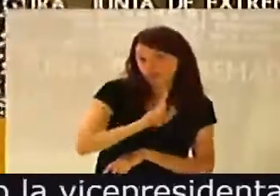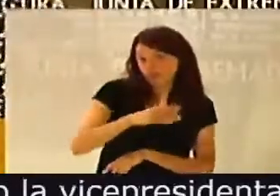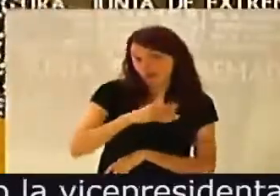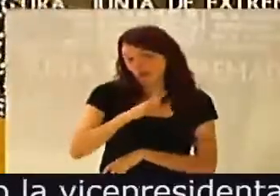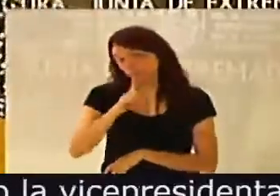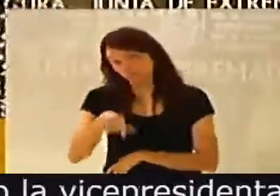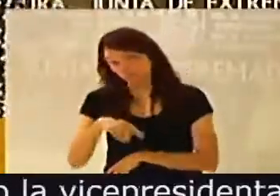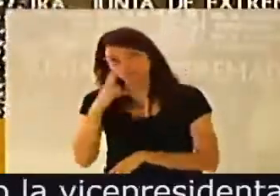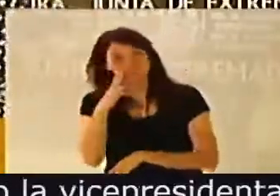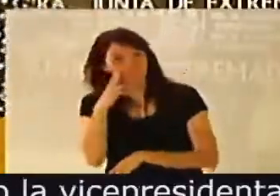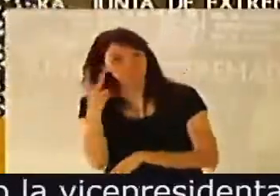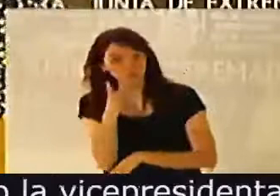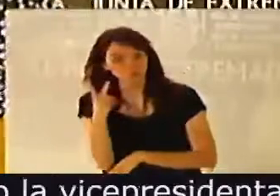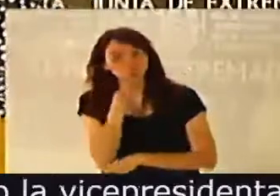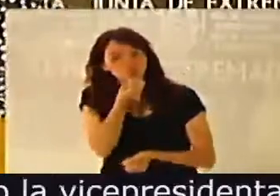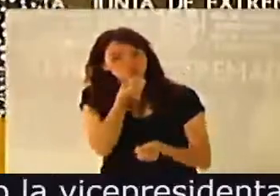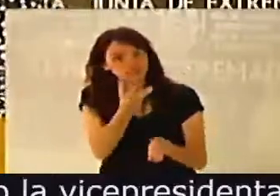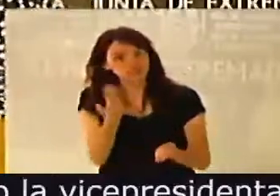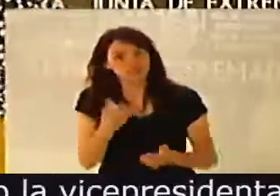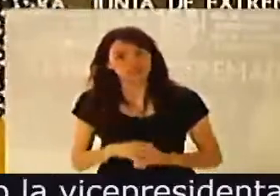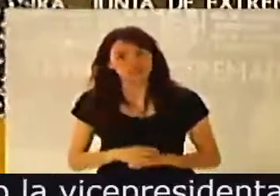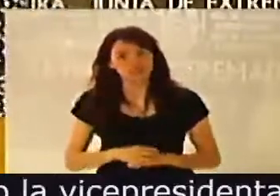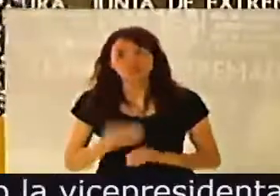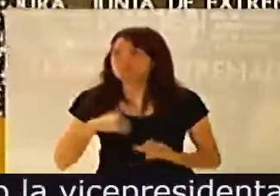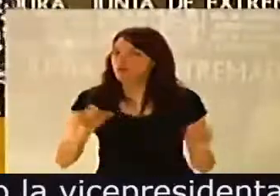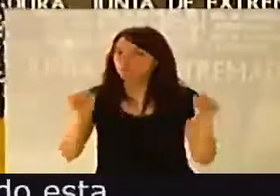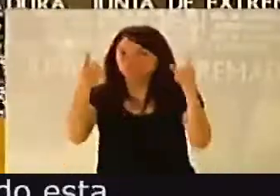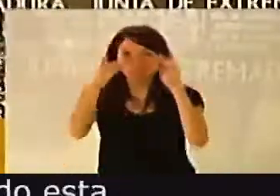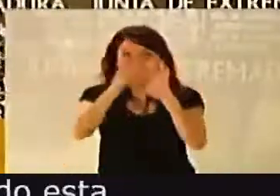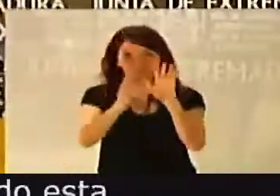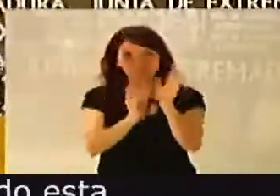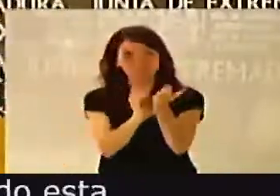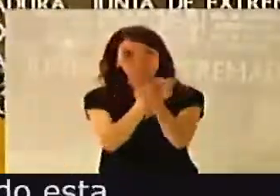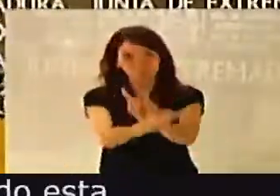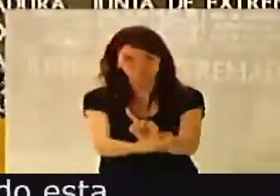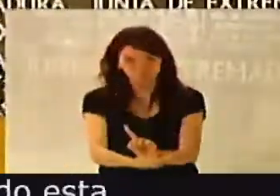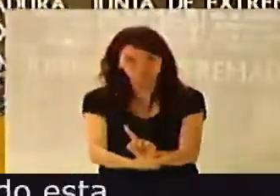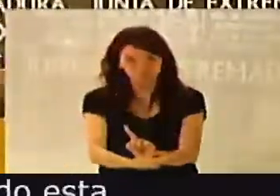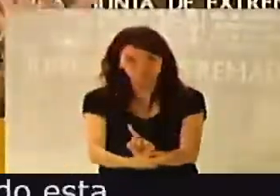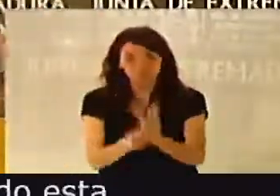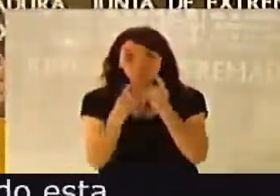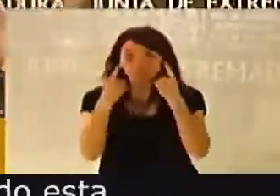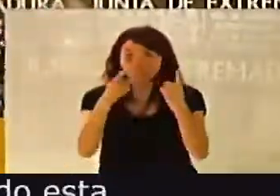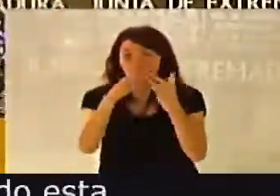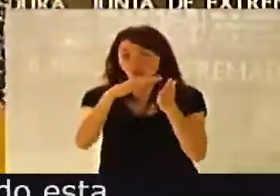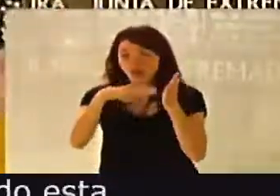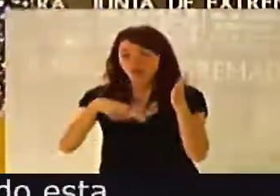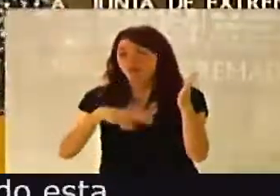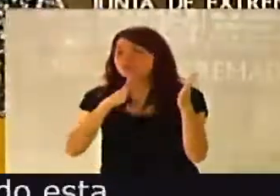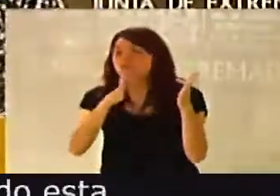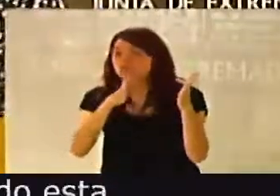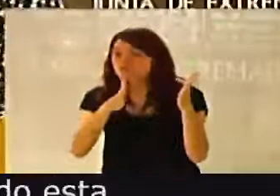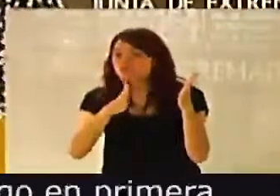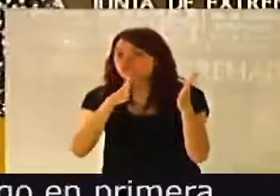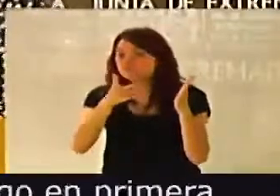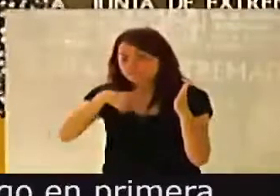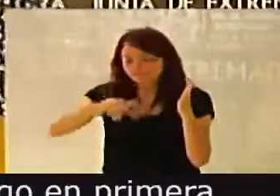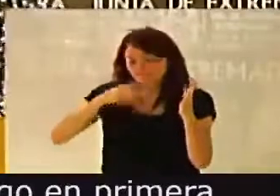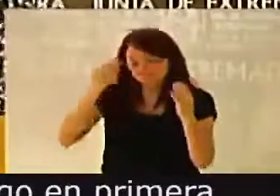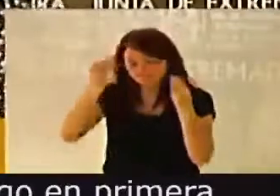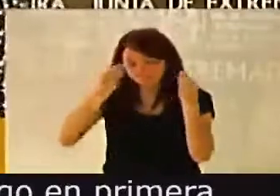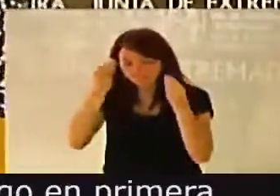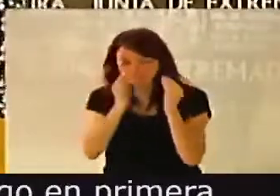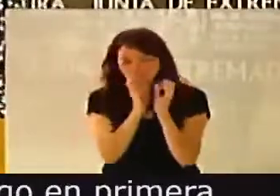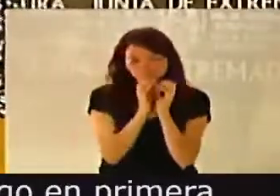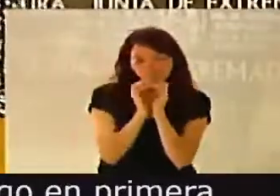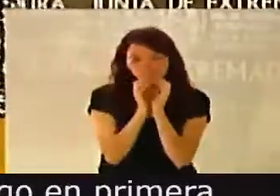venido esta modificación del decreto en primera lectura, y digo en primera lectura porque en este afán de acordar y consensuar